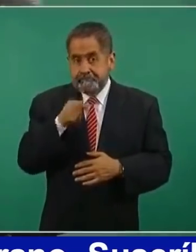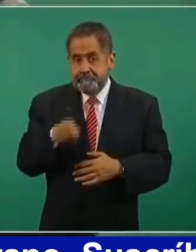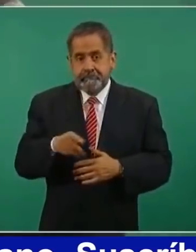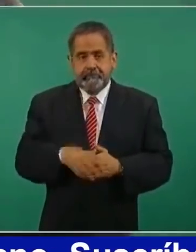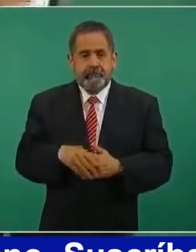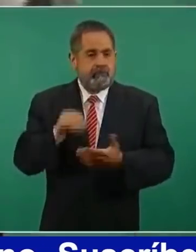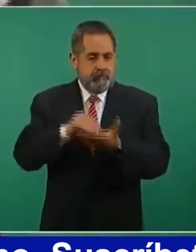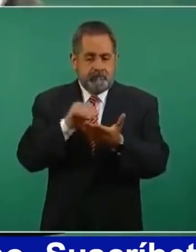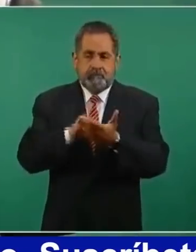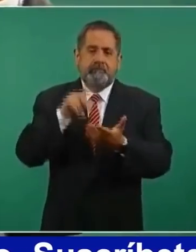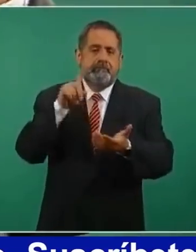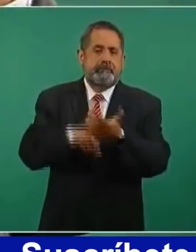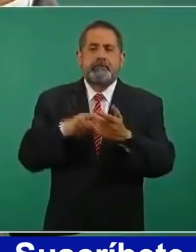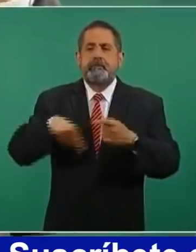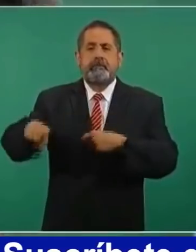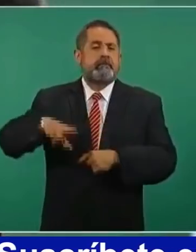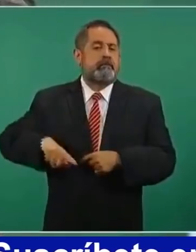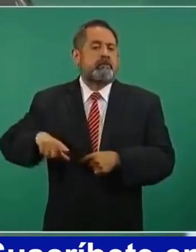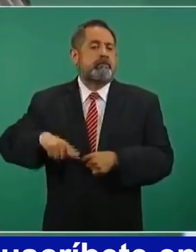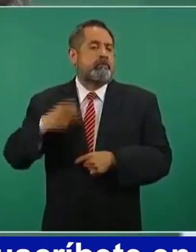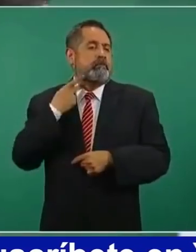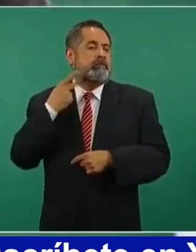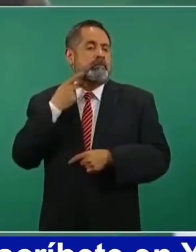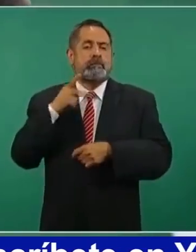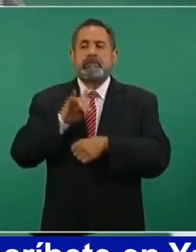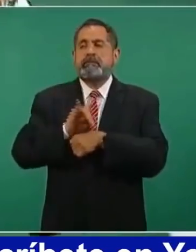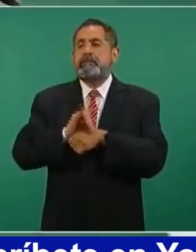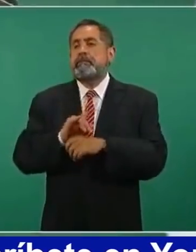no pudo acabar con eso. Entonces, eso